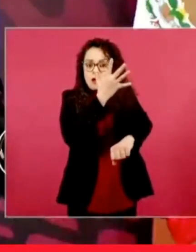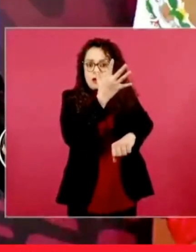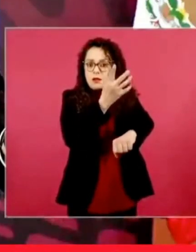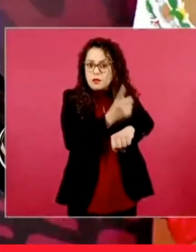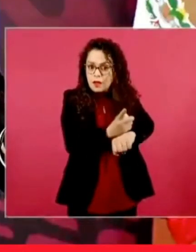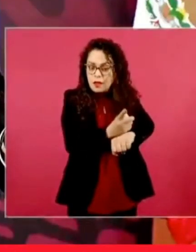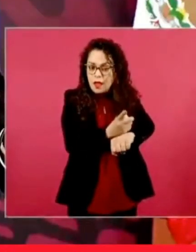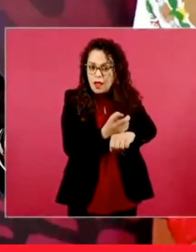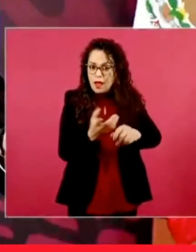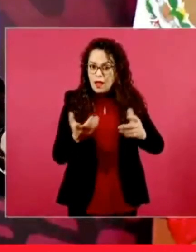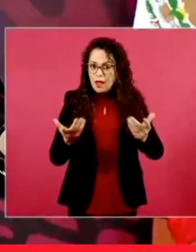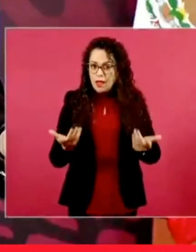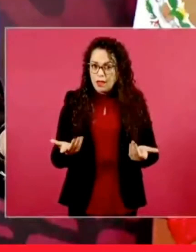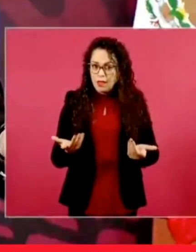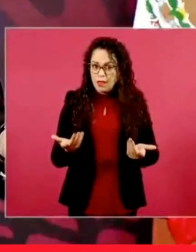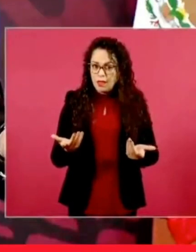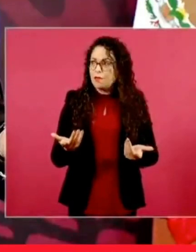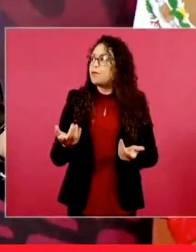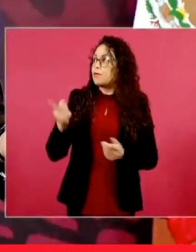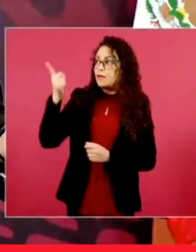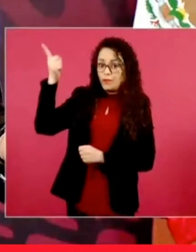oro.